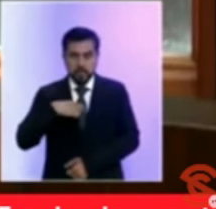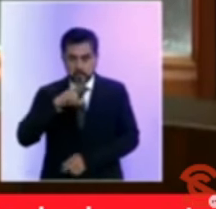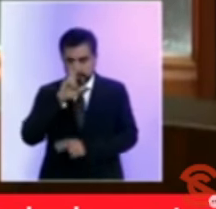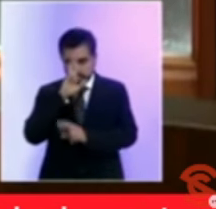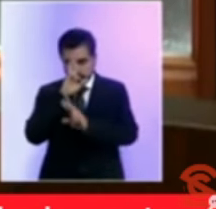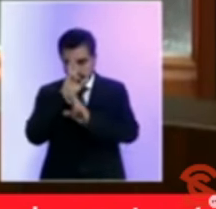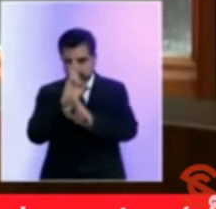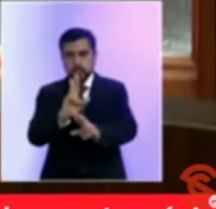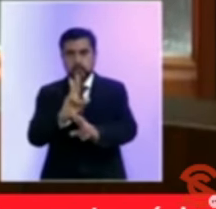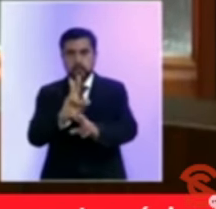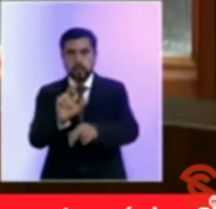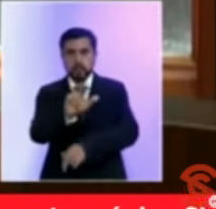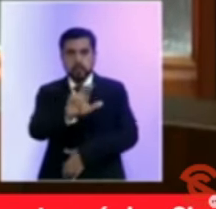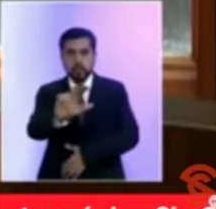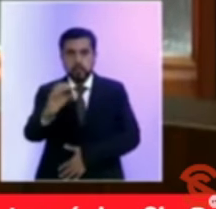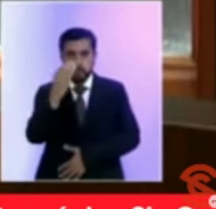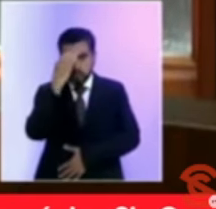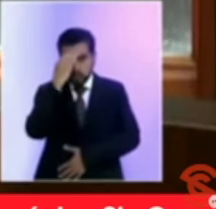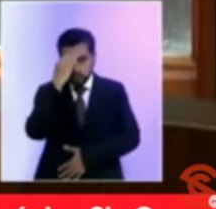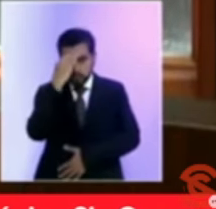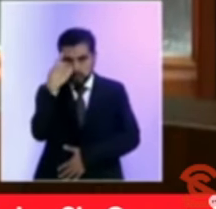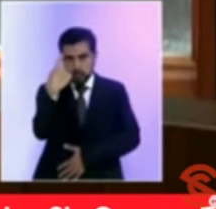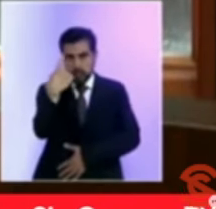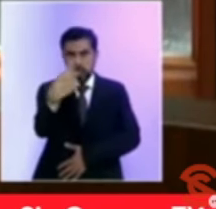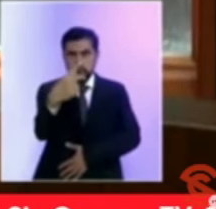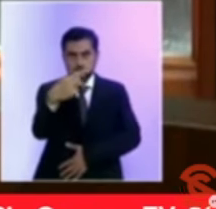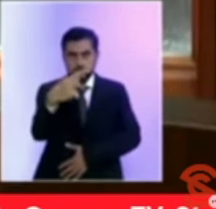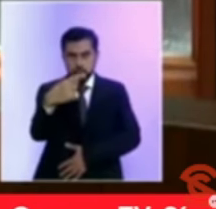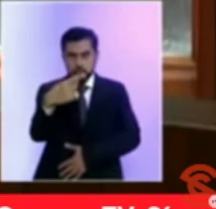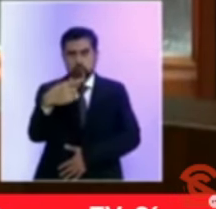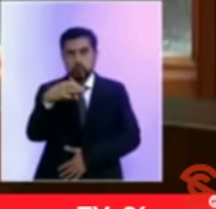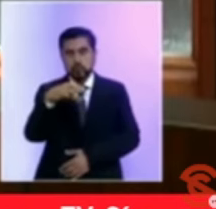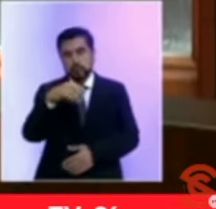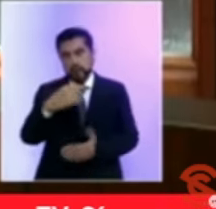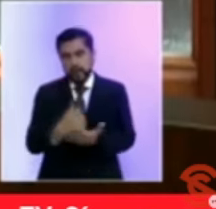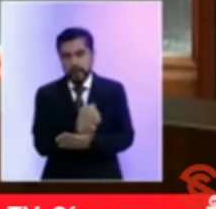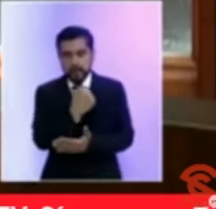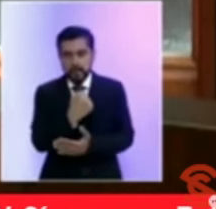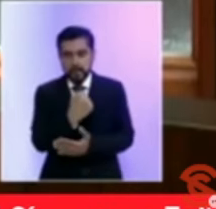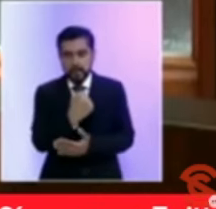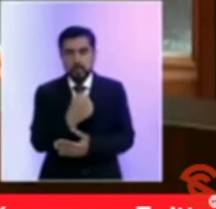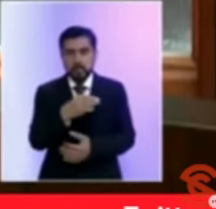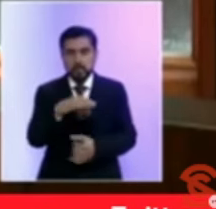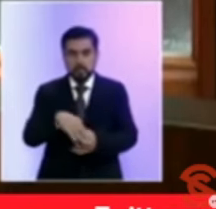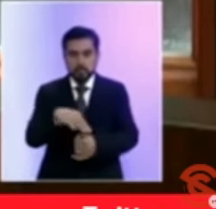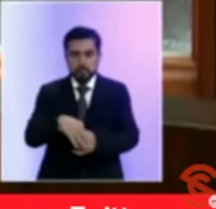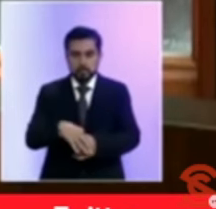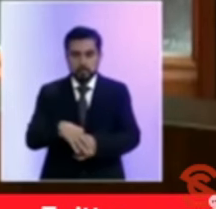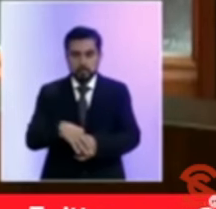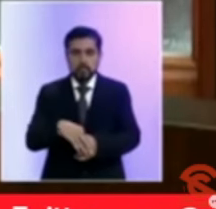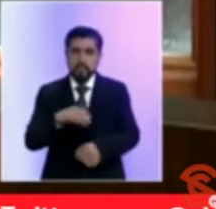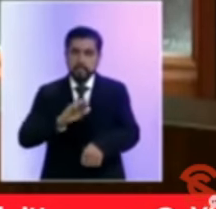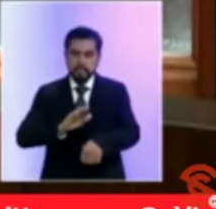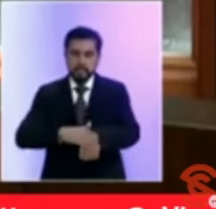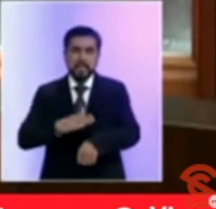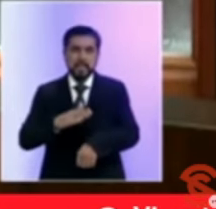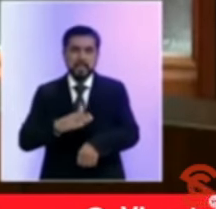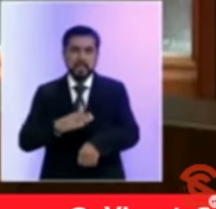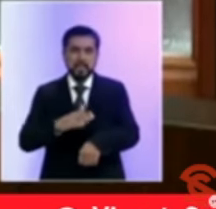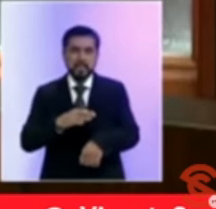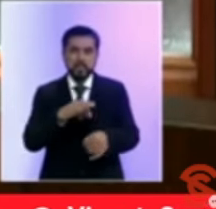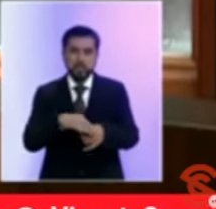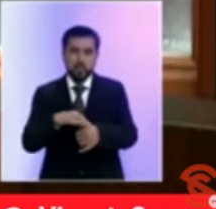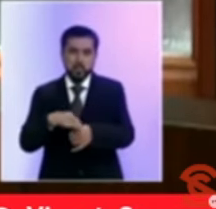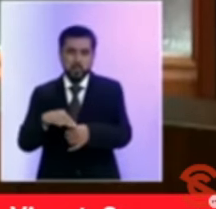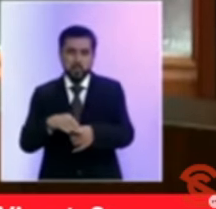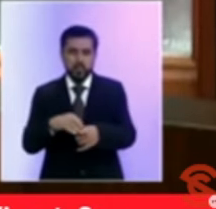y reconocimiento por su logro en las urnas por haber obtenido el mayor número de sufragios